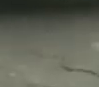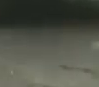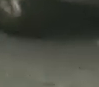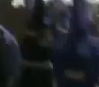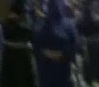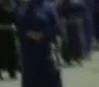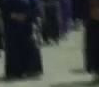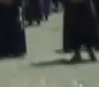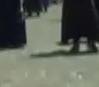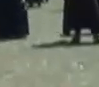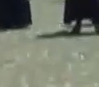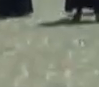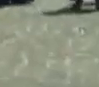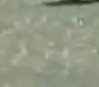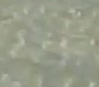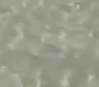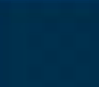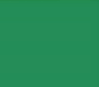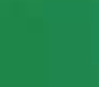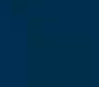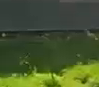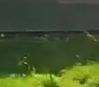procesiones y eventos públicos